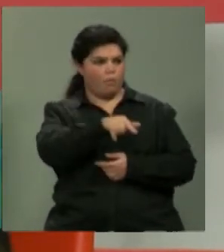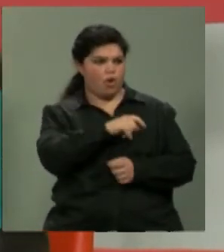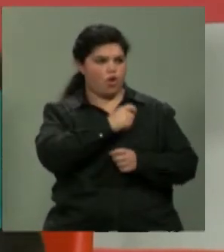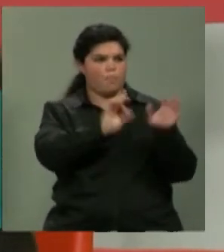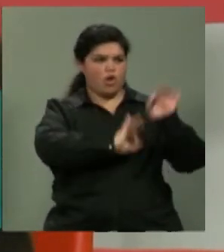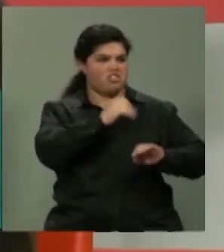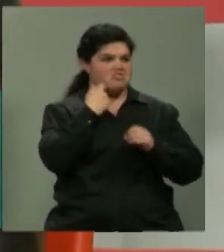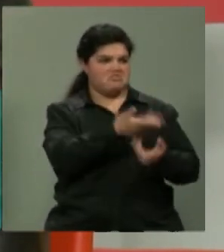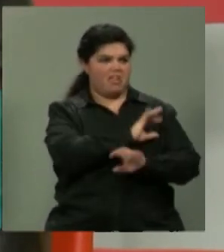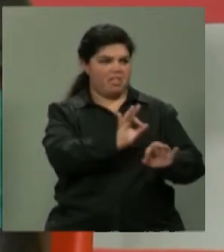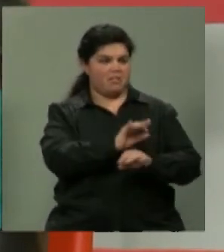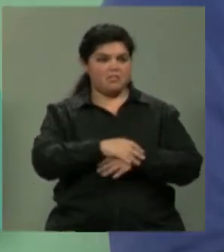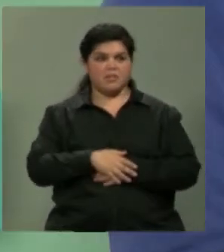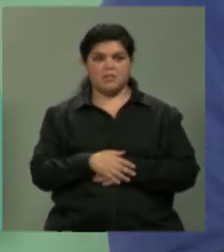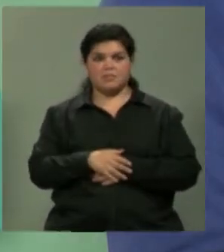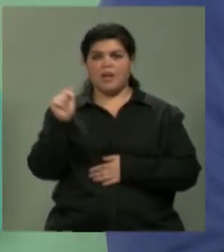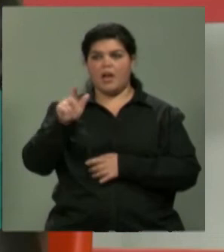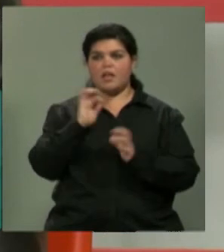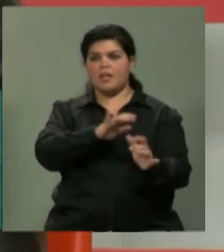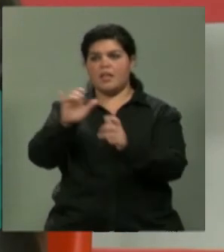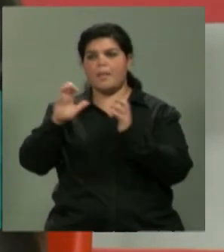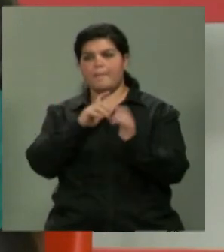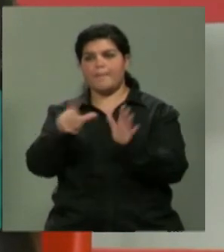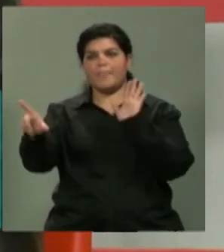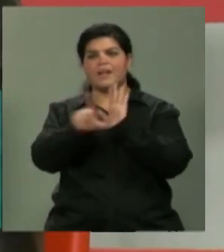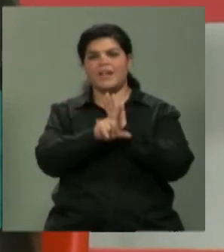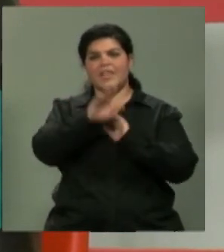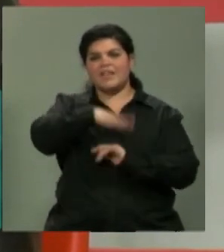hemos discutido la ley de niñez y adolescencia,